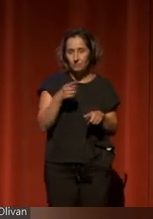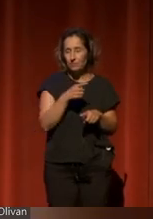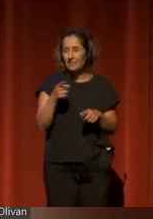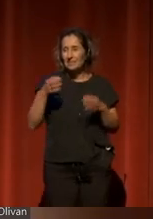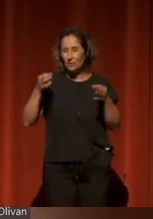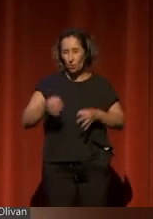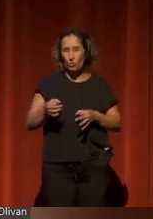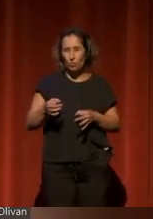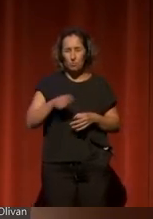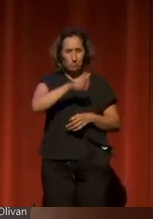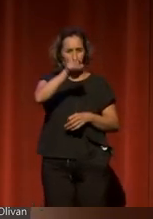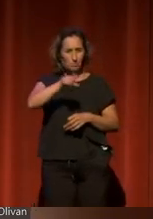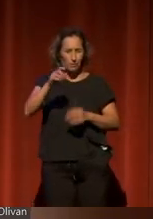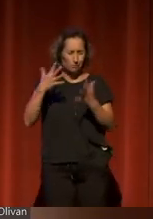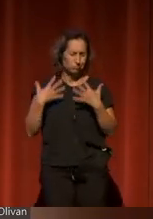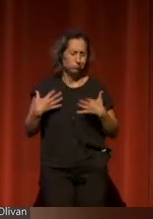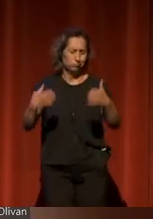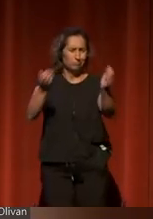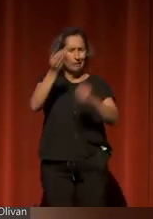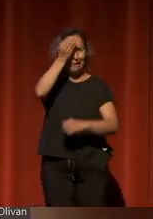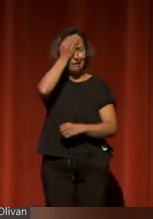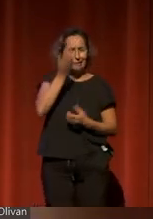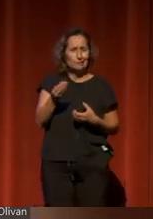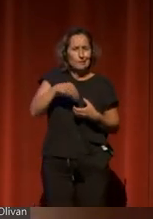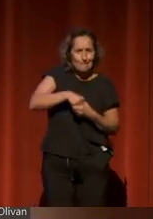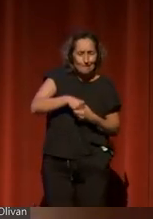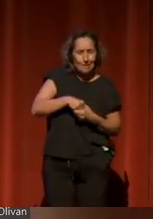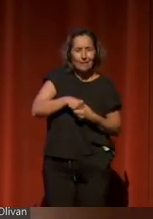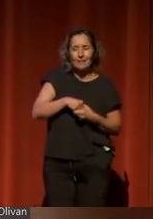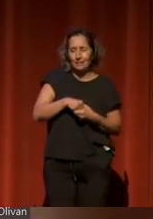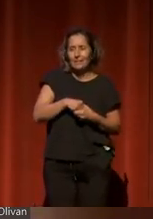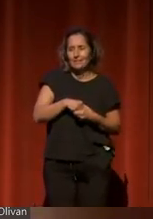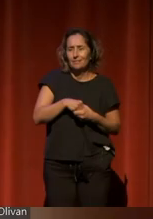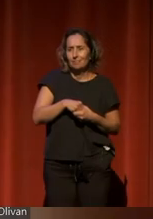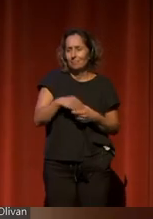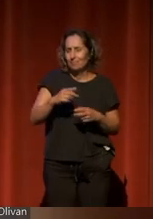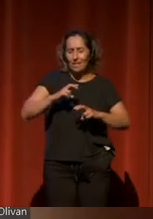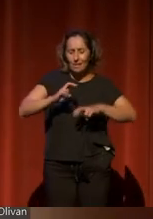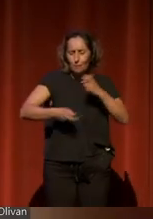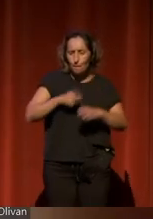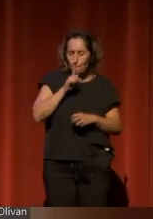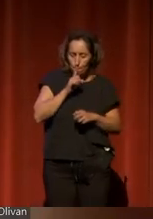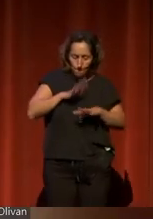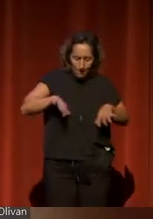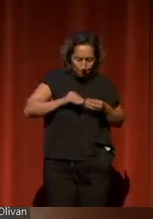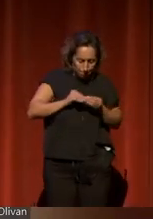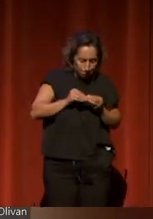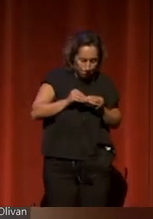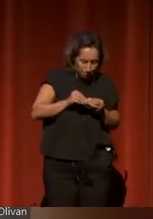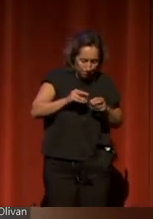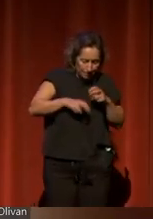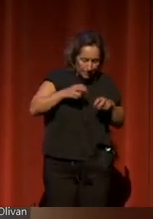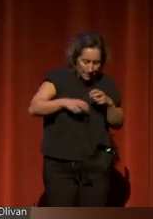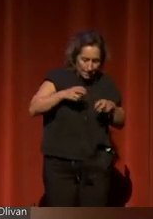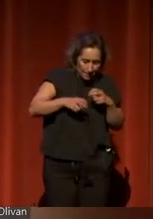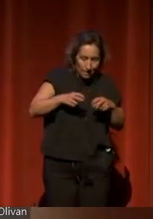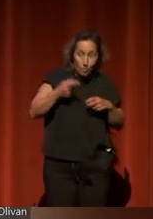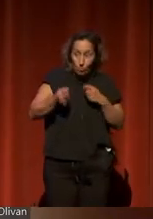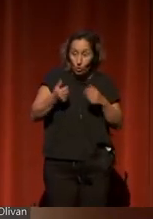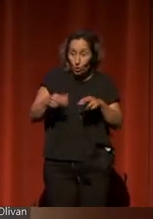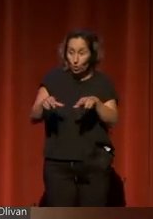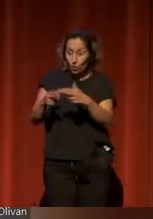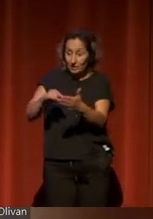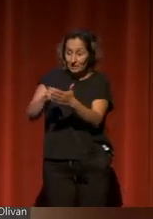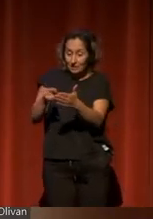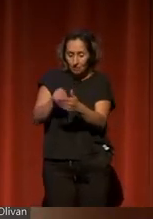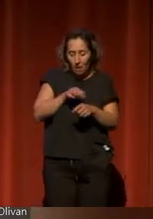una legión de bibliotecarios hackers inside que que estamos haciendo una Revolución silenciosa pero que poco a poco va a ir inoculando en el conjunto